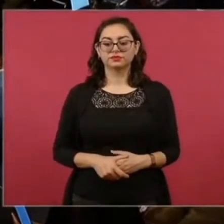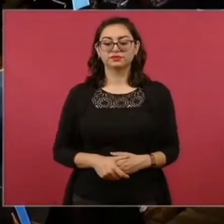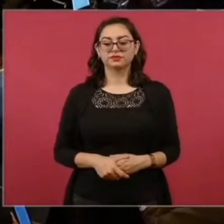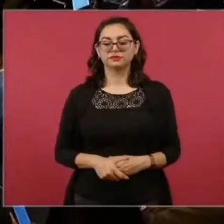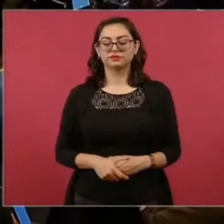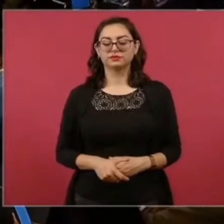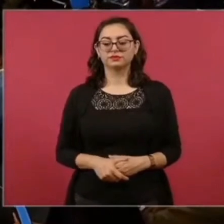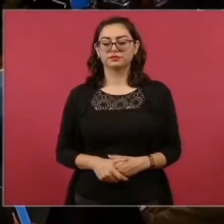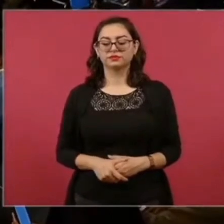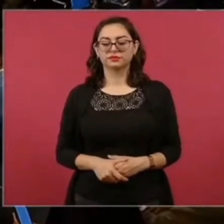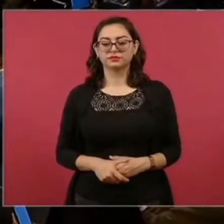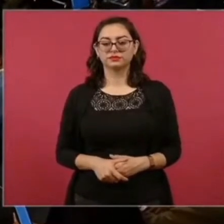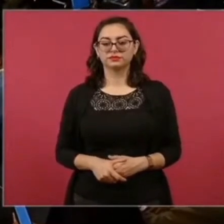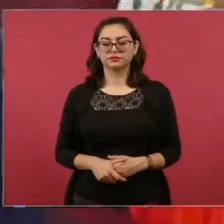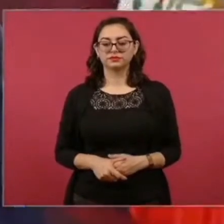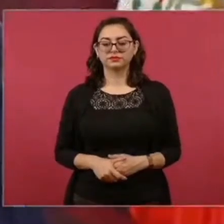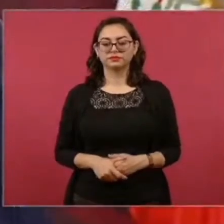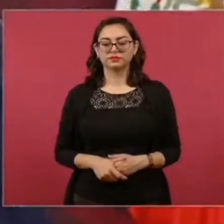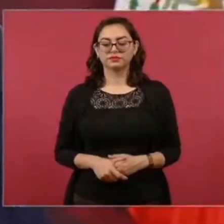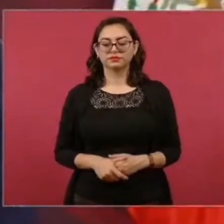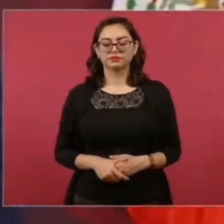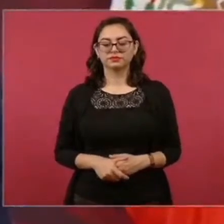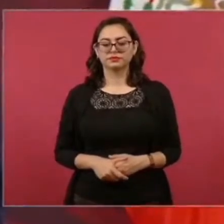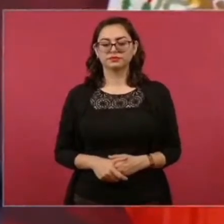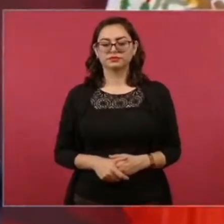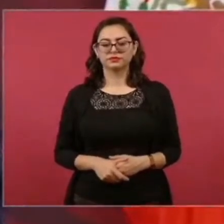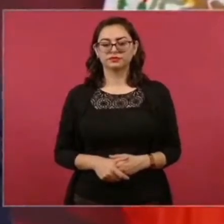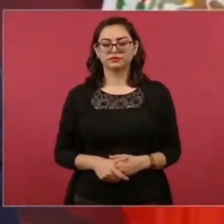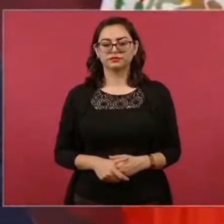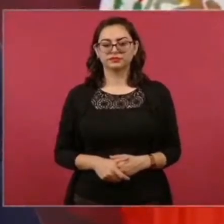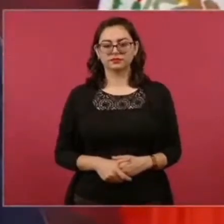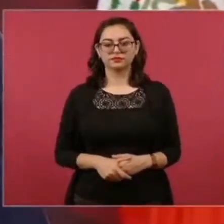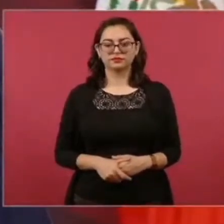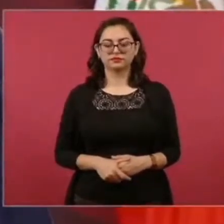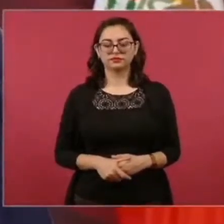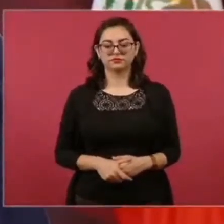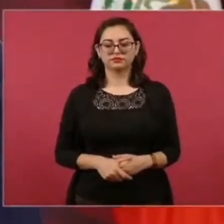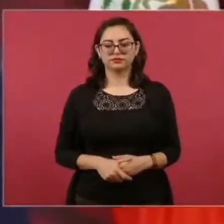los periódicos, lo que mencionó aquí